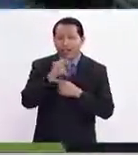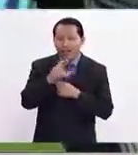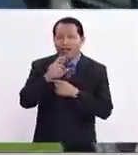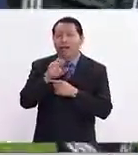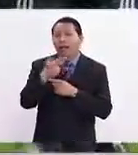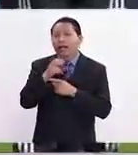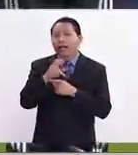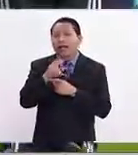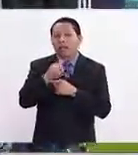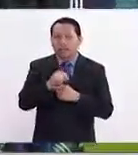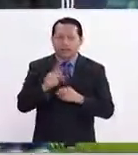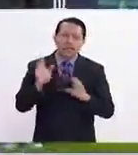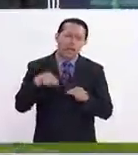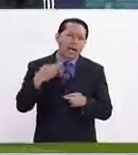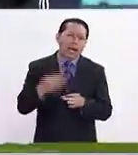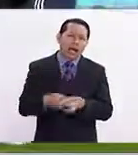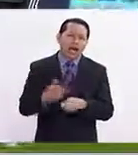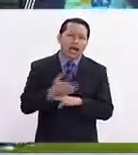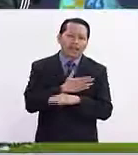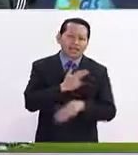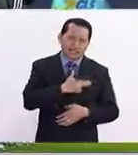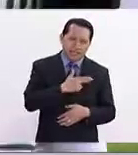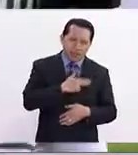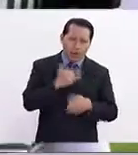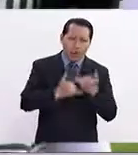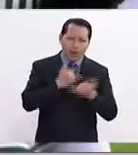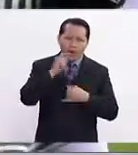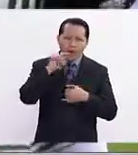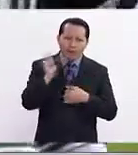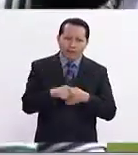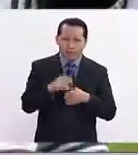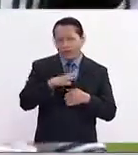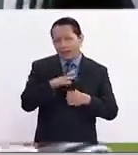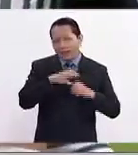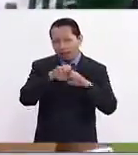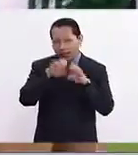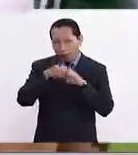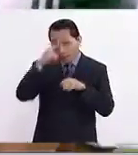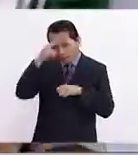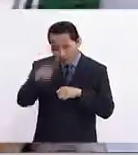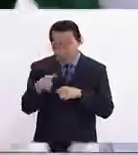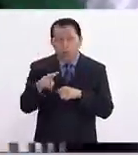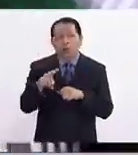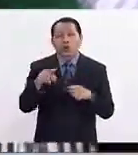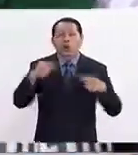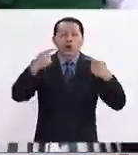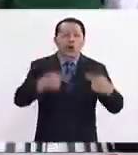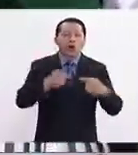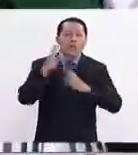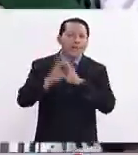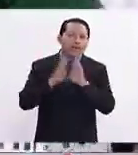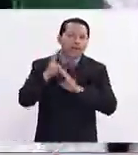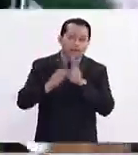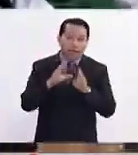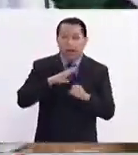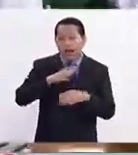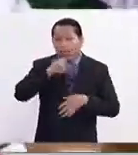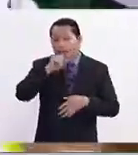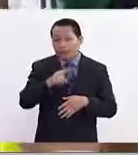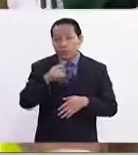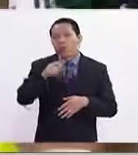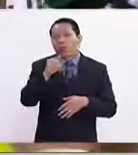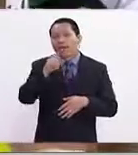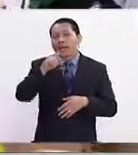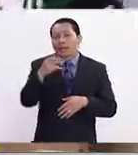ya se encuentra recuperado de la lesión que sufrió en el juego amistoso que la selección mexicana disputó en contra de Bélgica. El portal del West